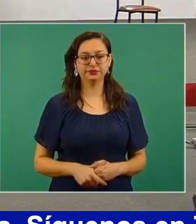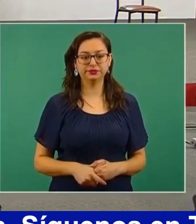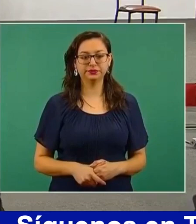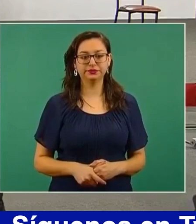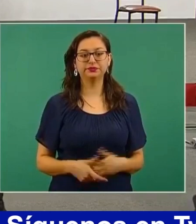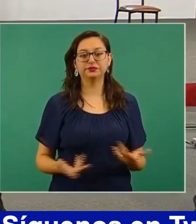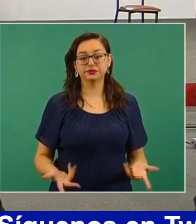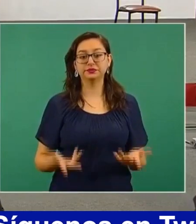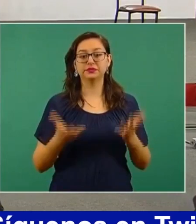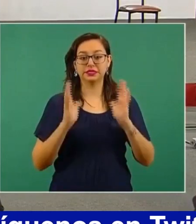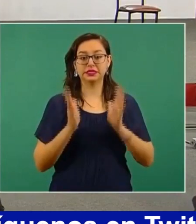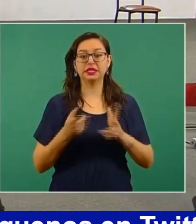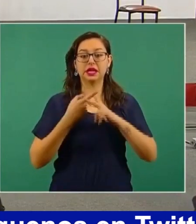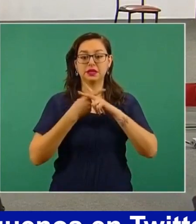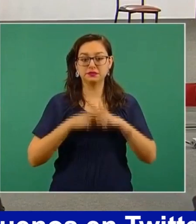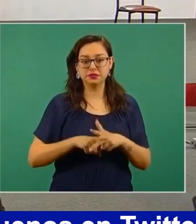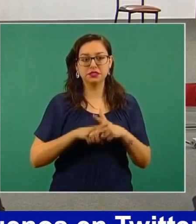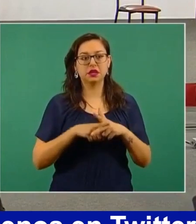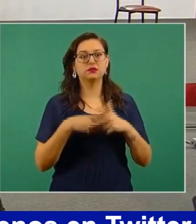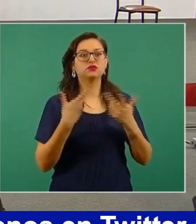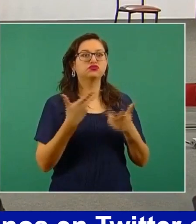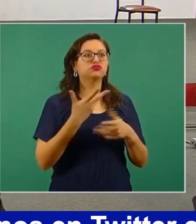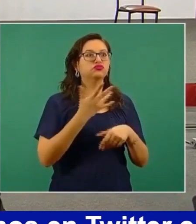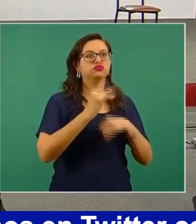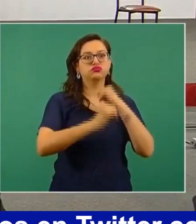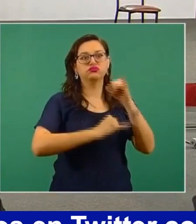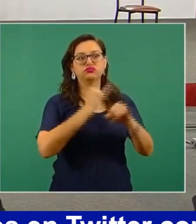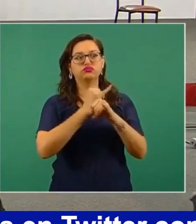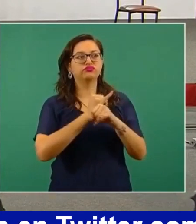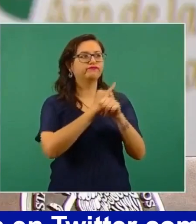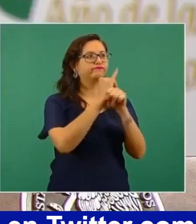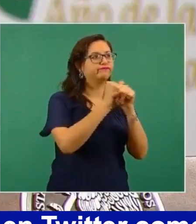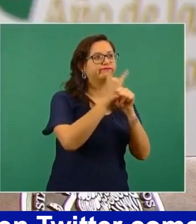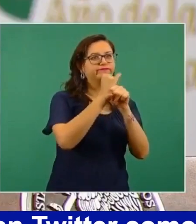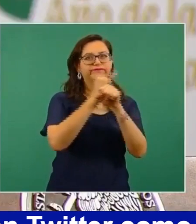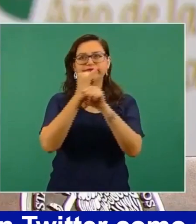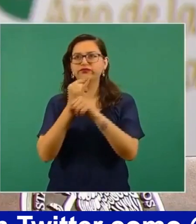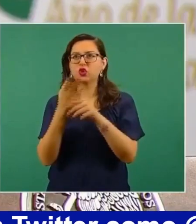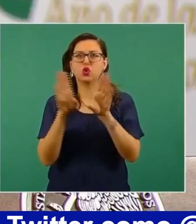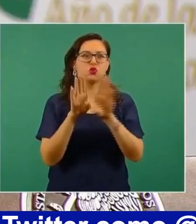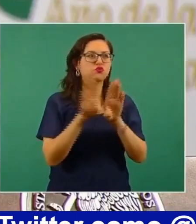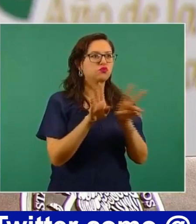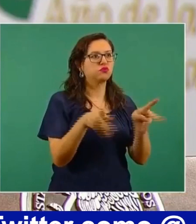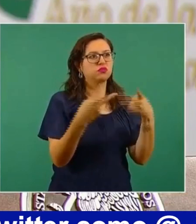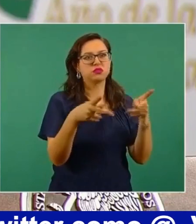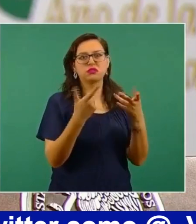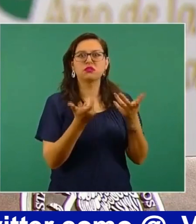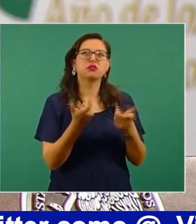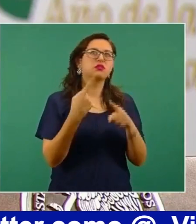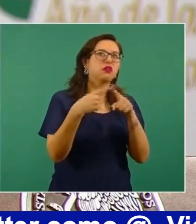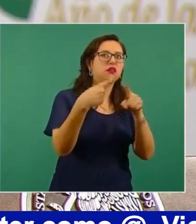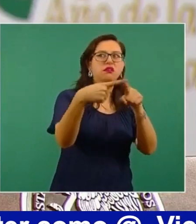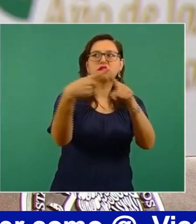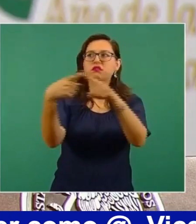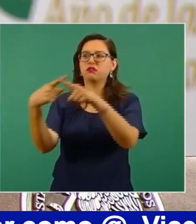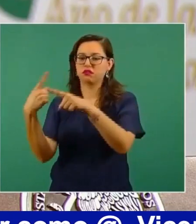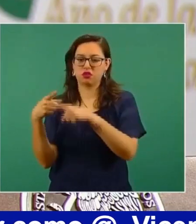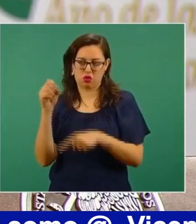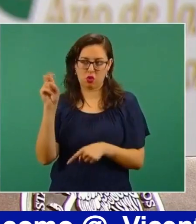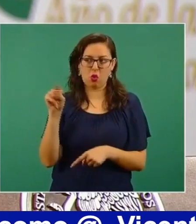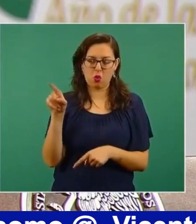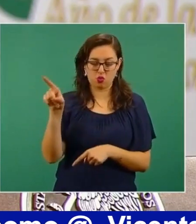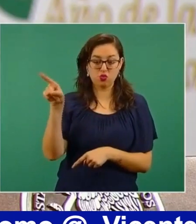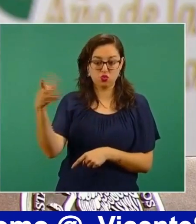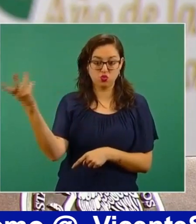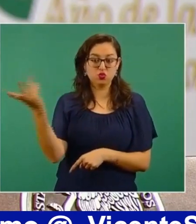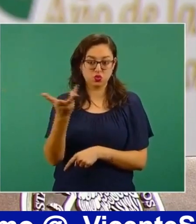ya iniciamos con la investigación de mercado, esto lo está haciendo las Naciones Unidas, como comenté. Algunas fechas importantes son las visitas de